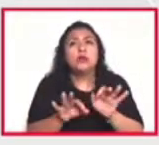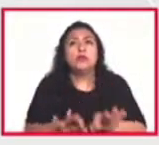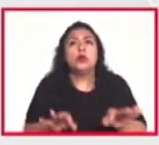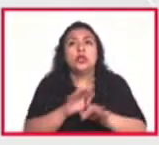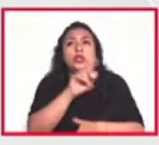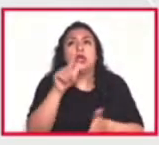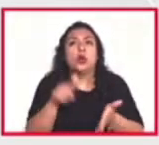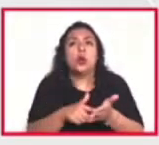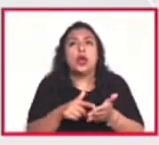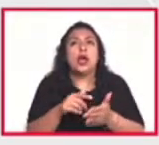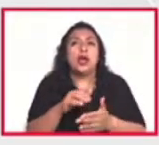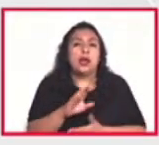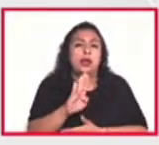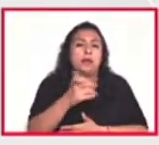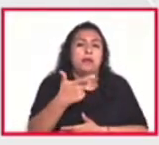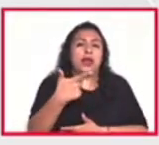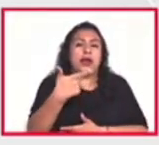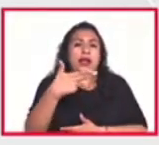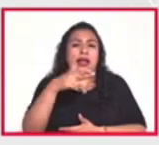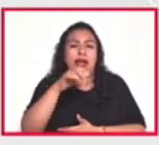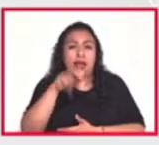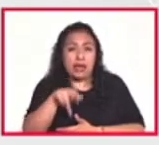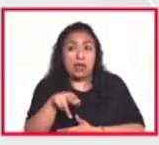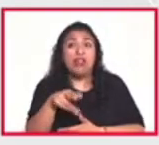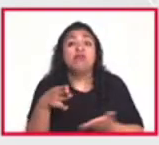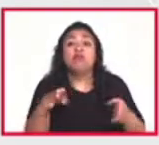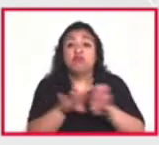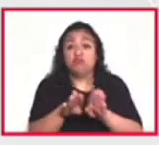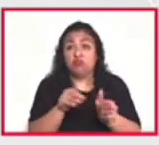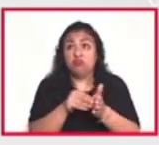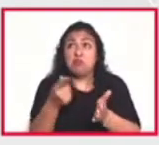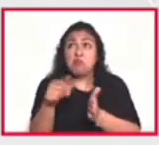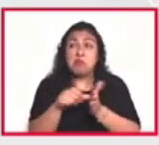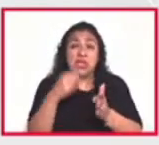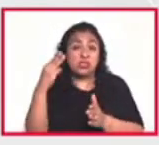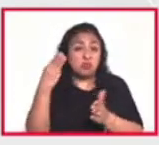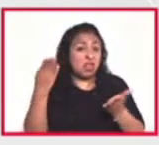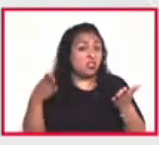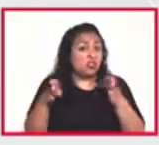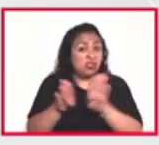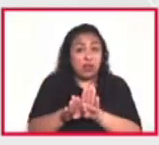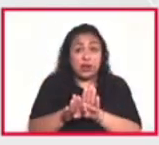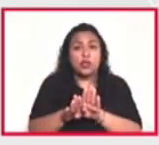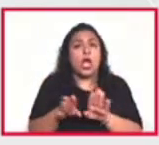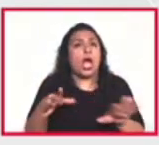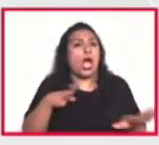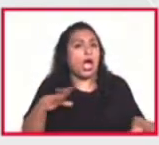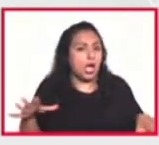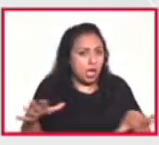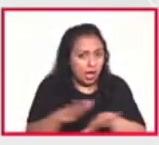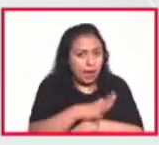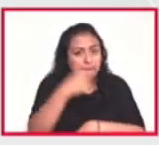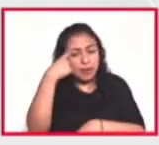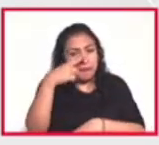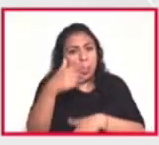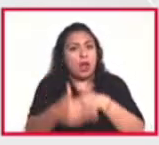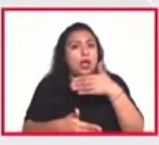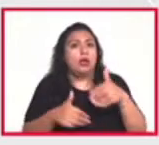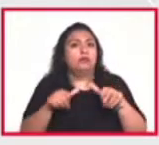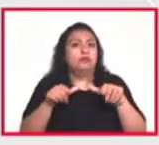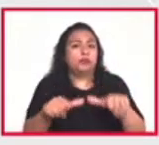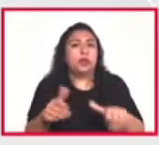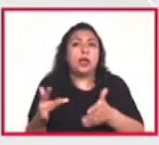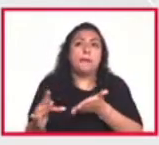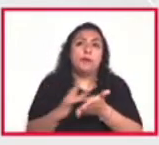berlinés Berghain, que permanece cerrado desde el mes de marzo y se reinventa para subsistir con el apoyo de la Fundación